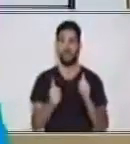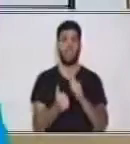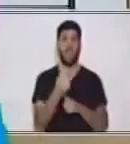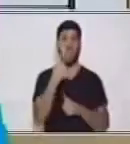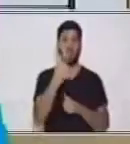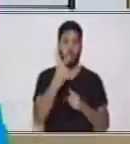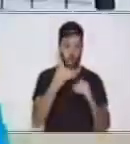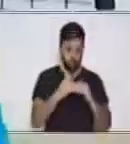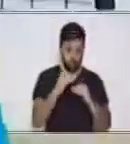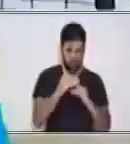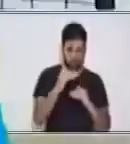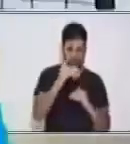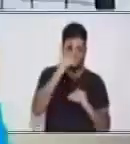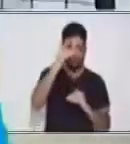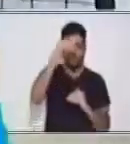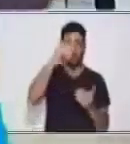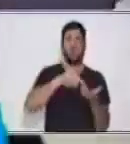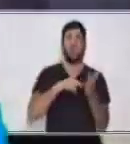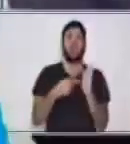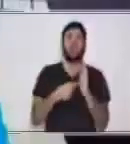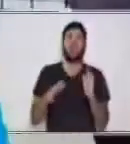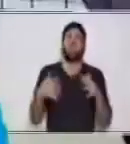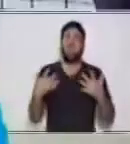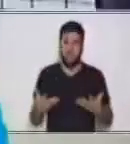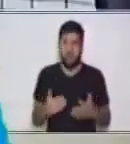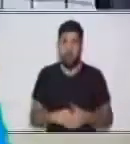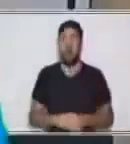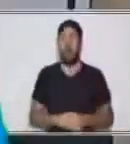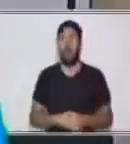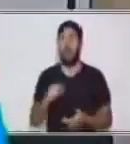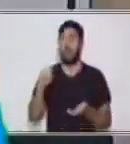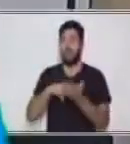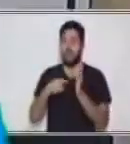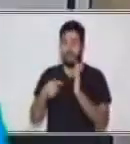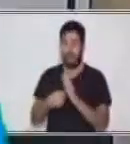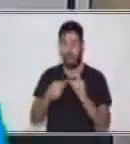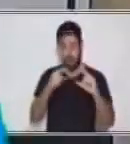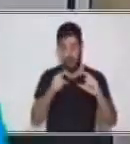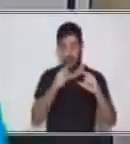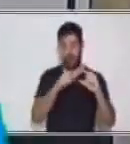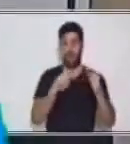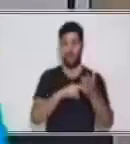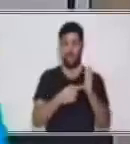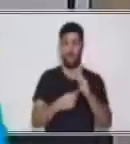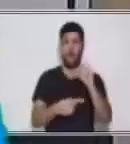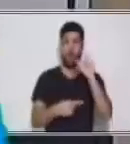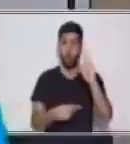gradación representa un grado centígrado.